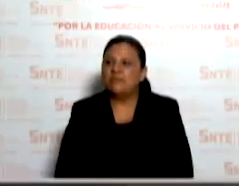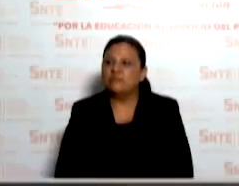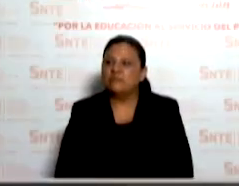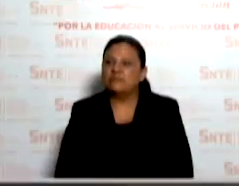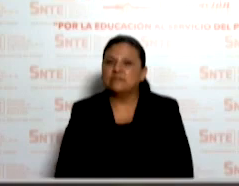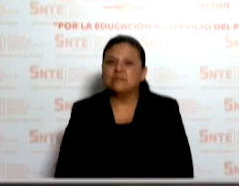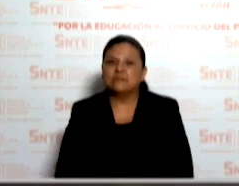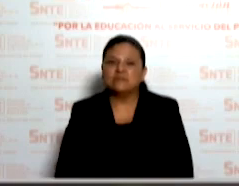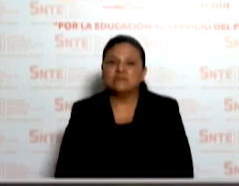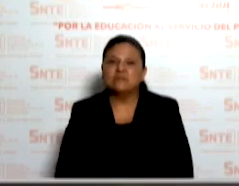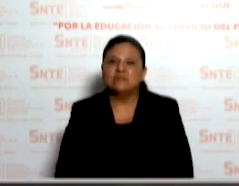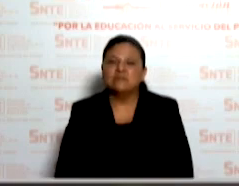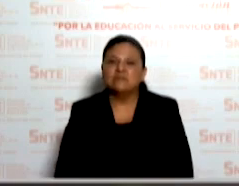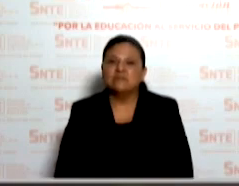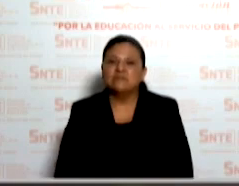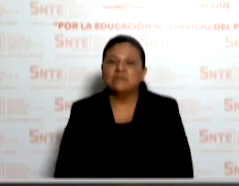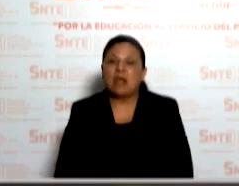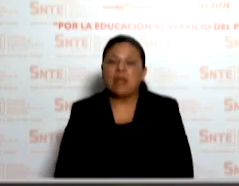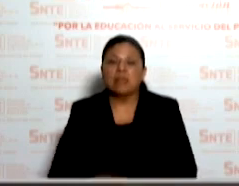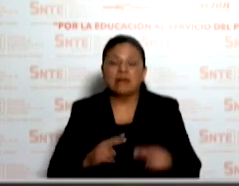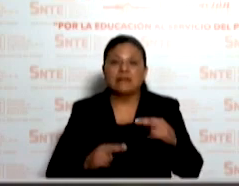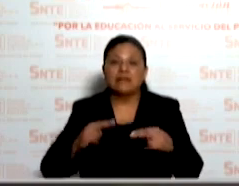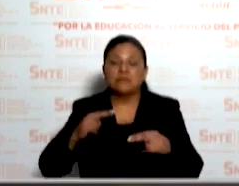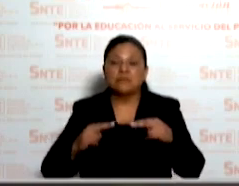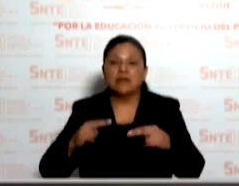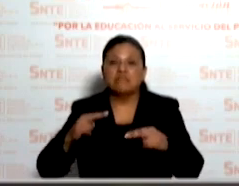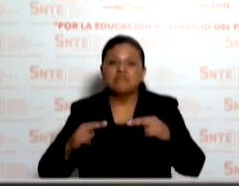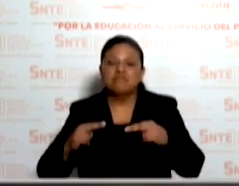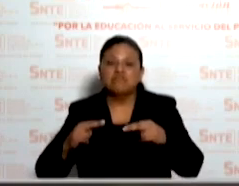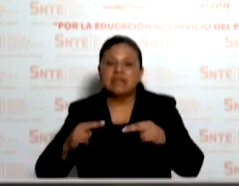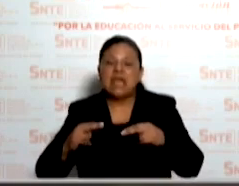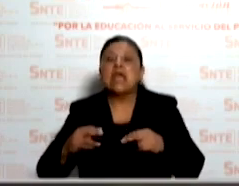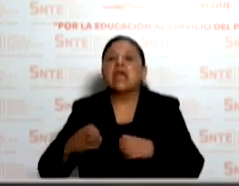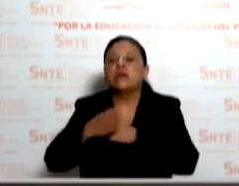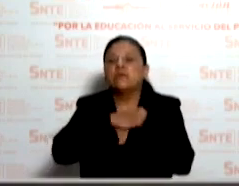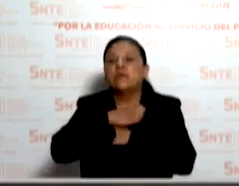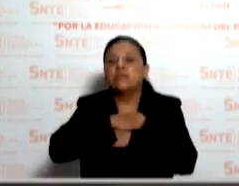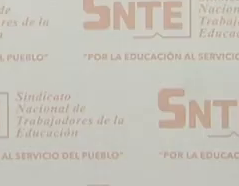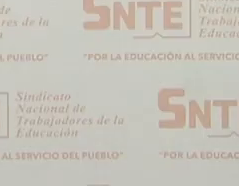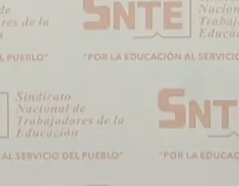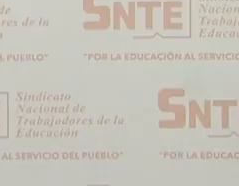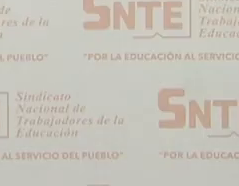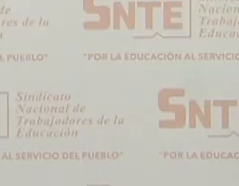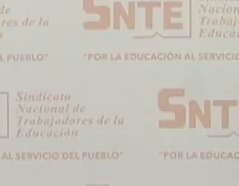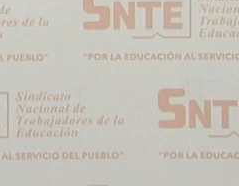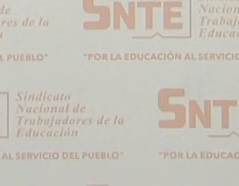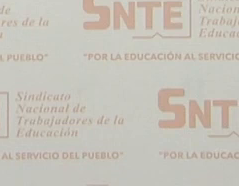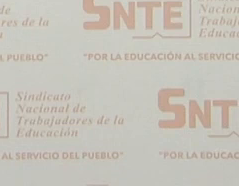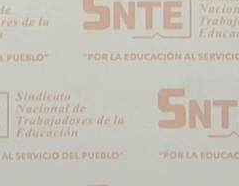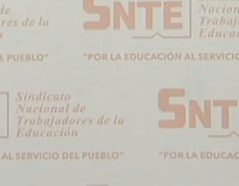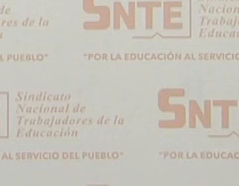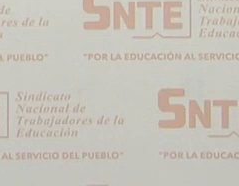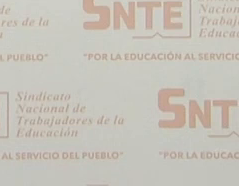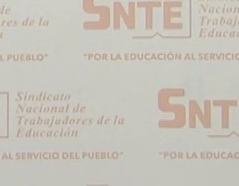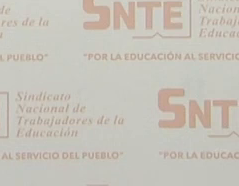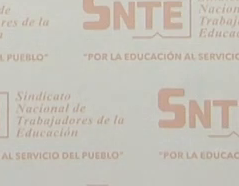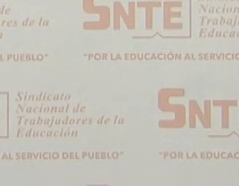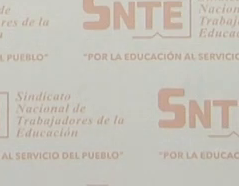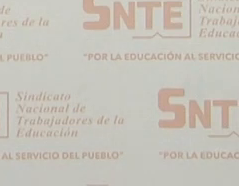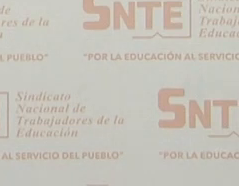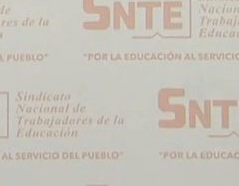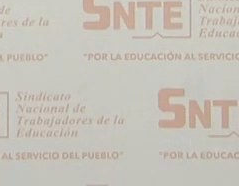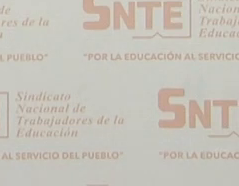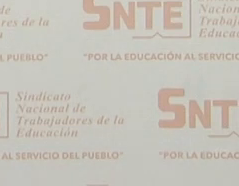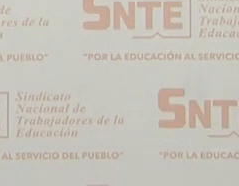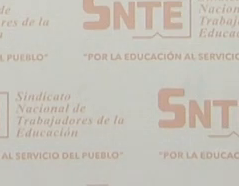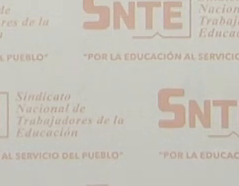educación impulsaron su deseo por generar experiencia en materia escolar migrante. El 80% de su matrícula son niños migrantes